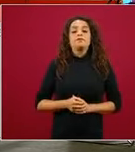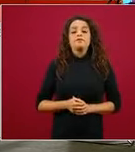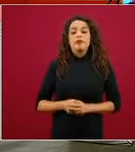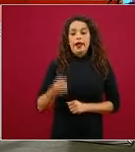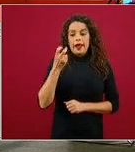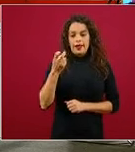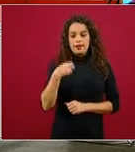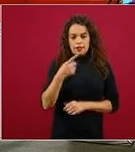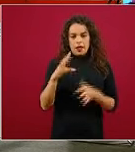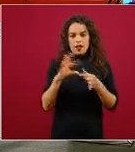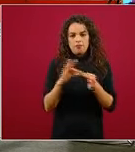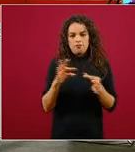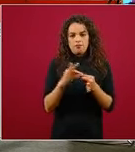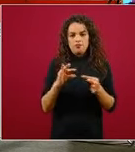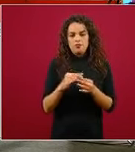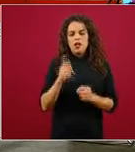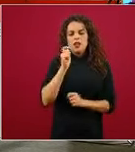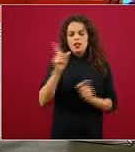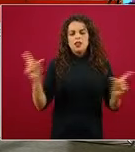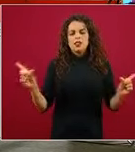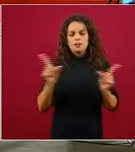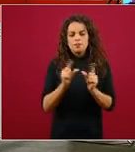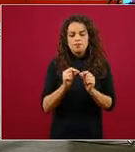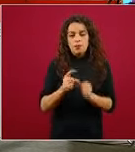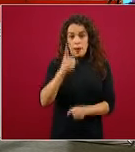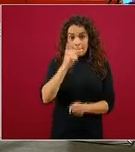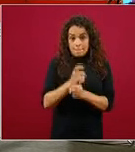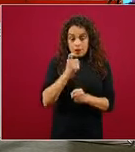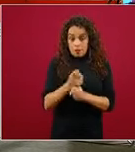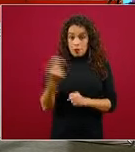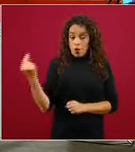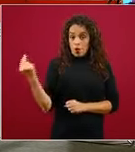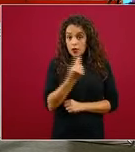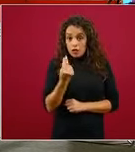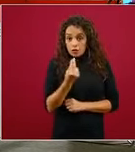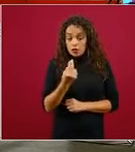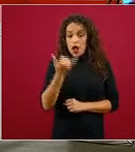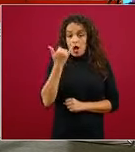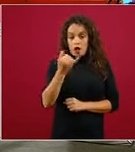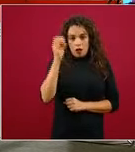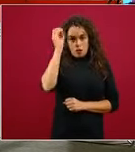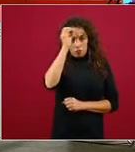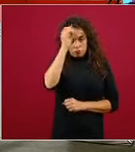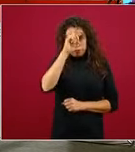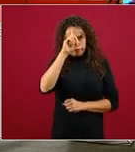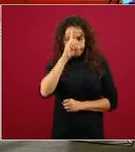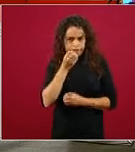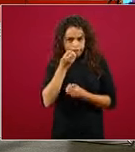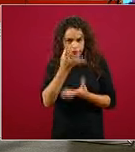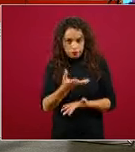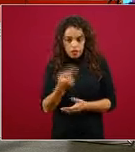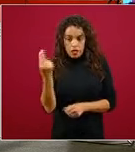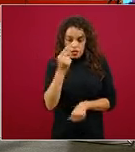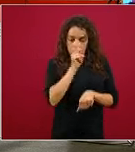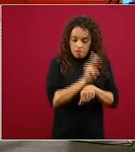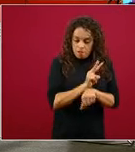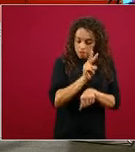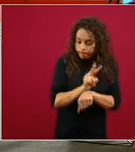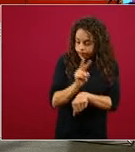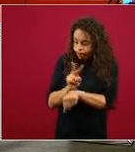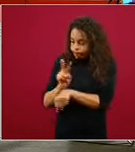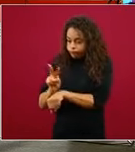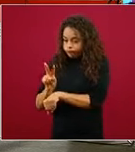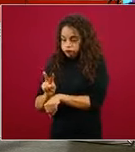thriller? Pues en primer lugar que se necesita y se recomienda y se vigilará un riguroso monitoreo de